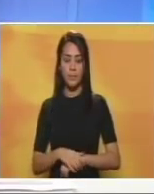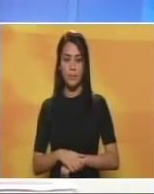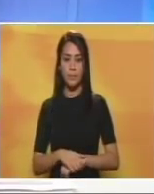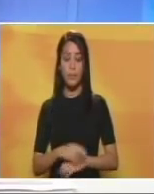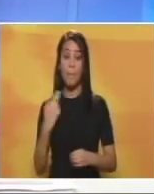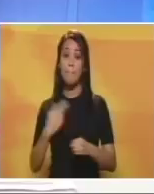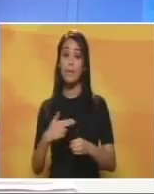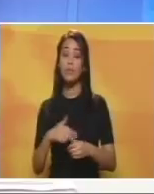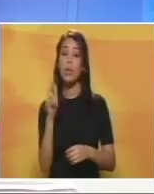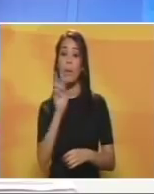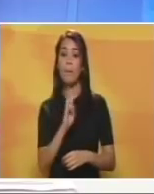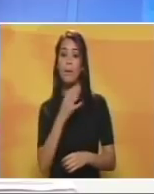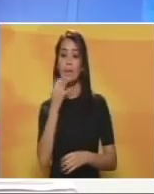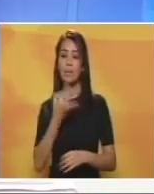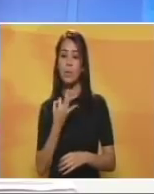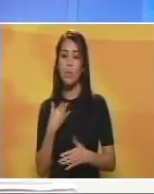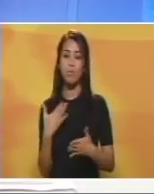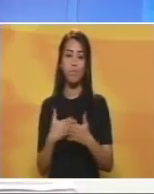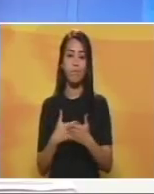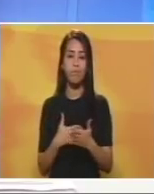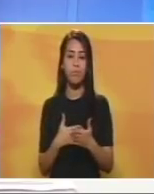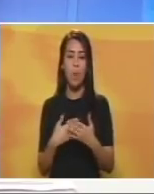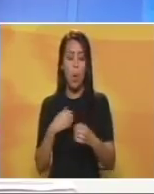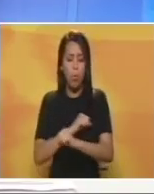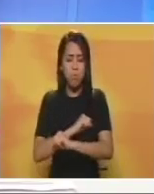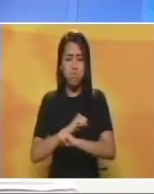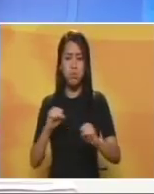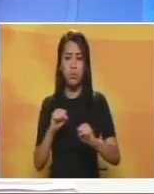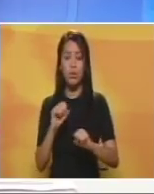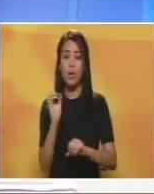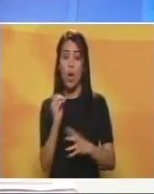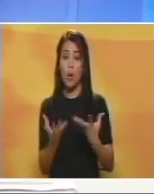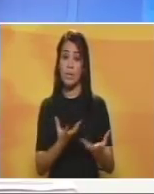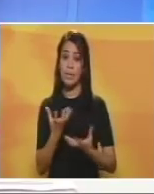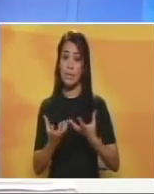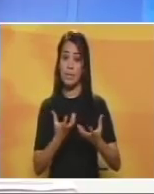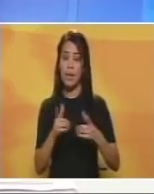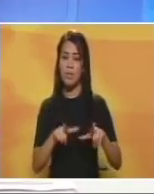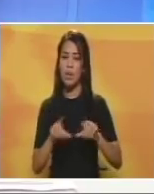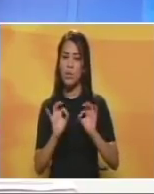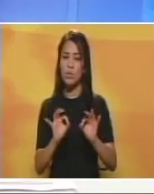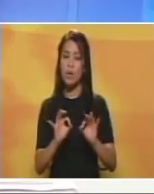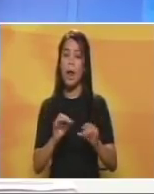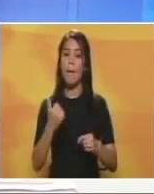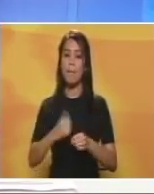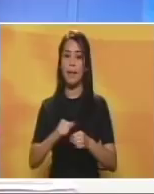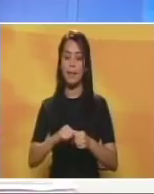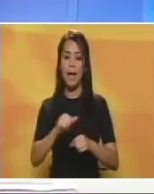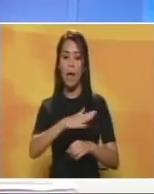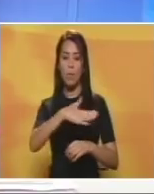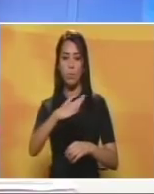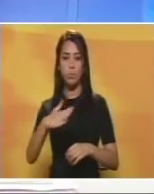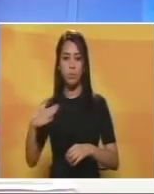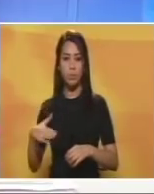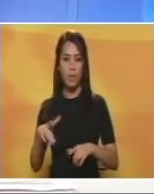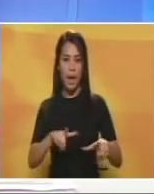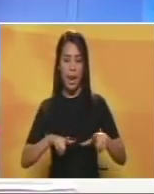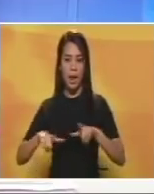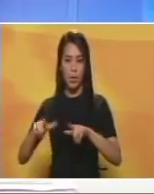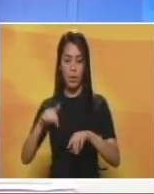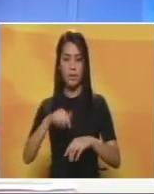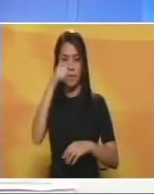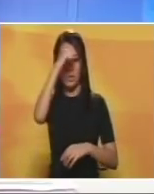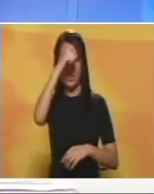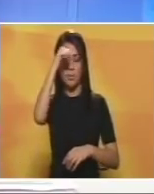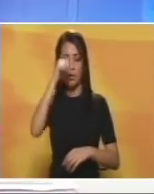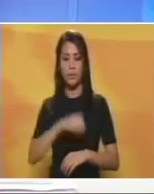Petróleos de Venezuela aseguró que fue un accidente, no una explosión o un incendio lo ocurrido en el lago de Maracaibo, estado Zulia, este domingo. PDVSA informó